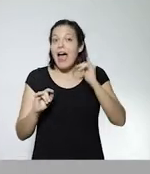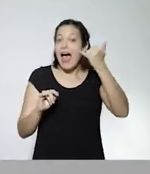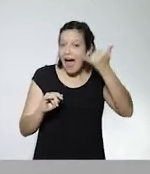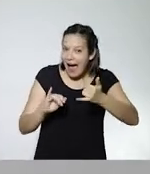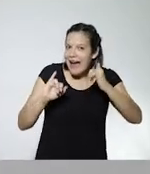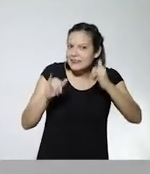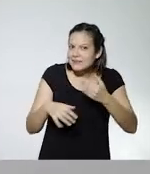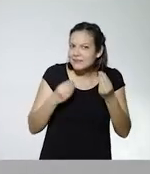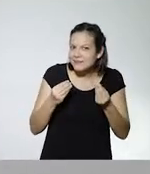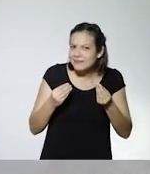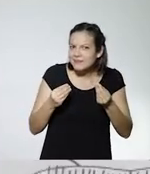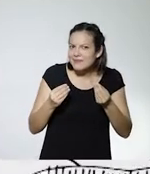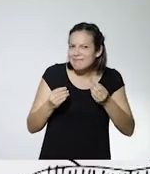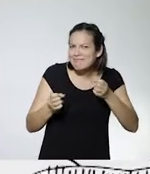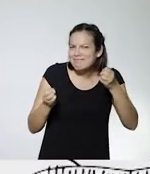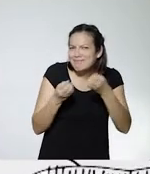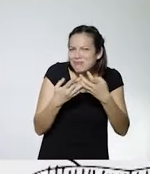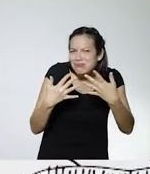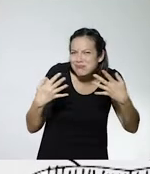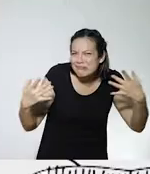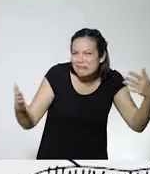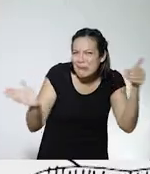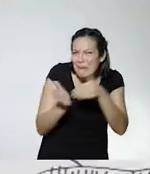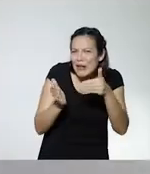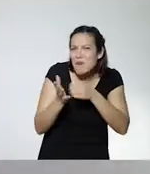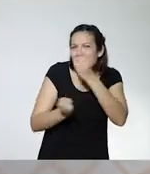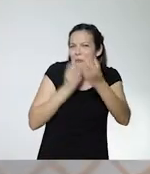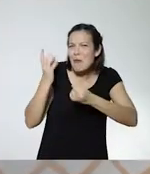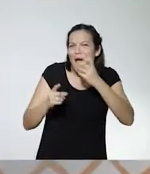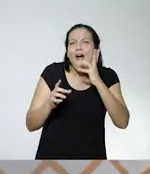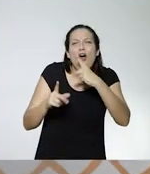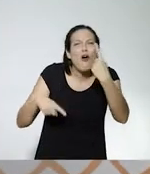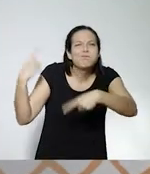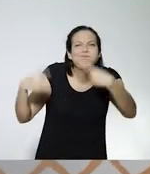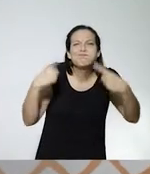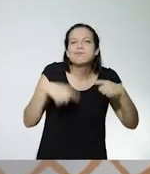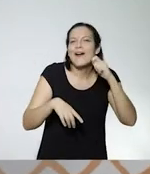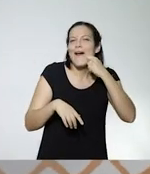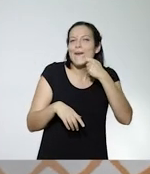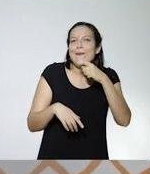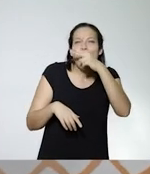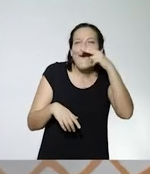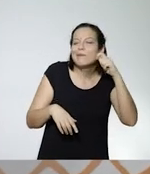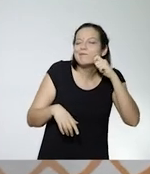tiene son millones de flores multicolores con aromas maravillosos.